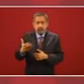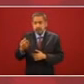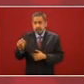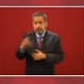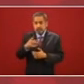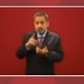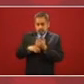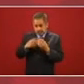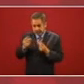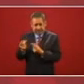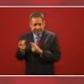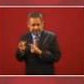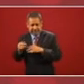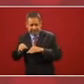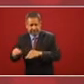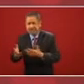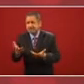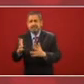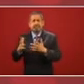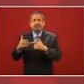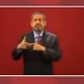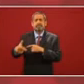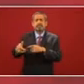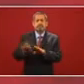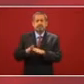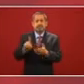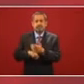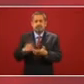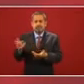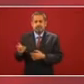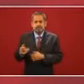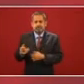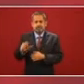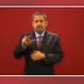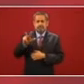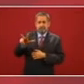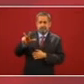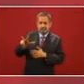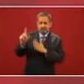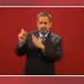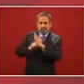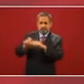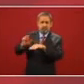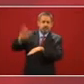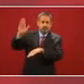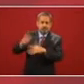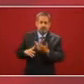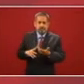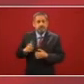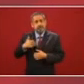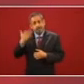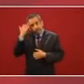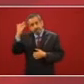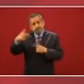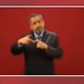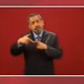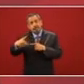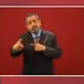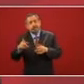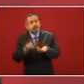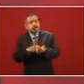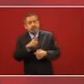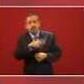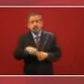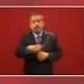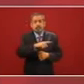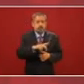de que se acelere la intención, no menos de 18 meses. Periodo en el que muy probablemente, por el